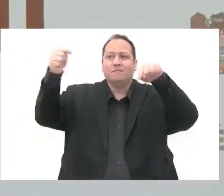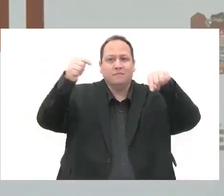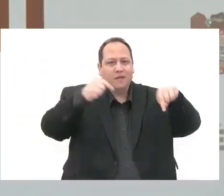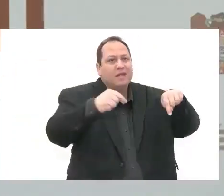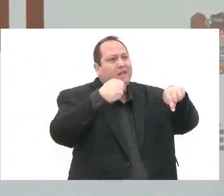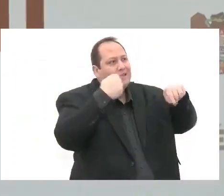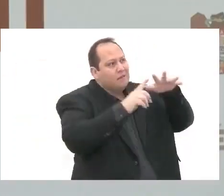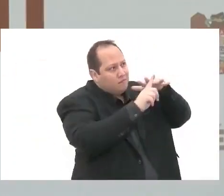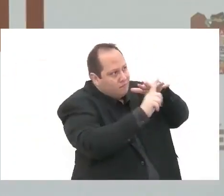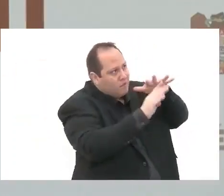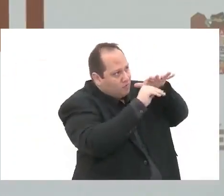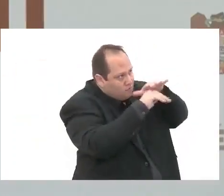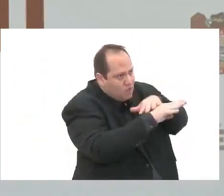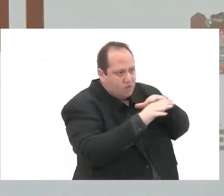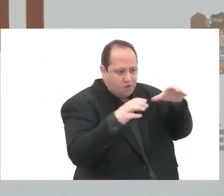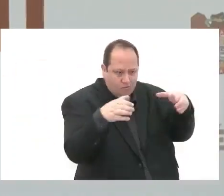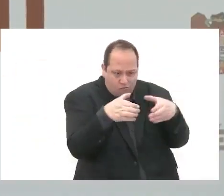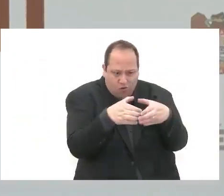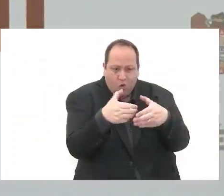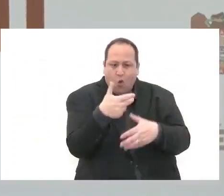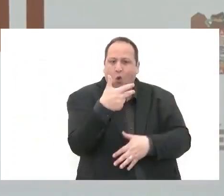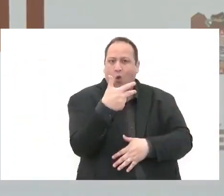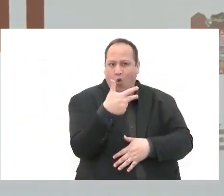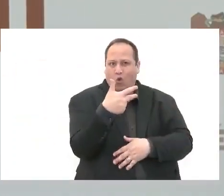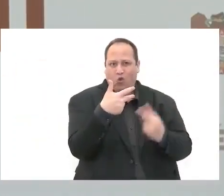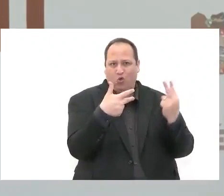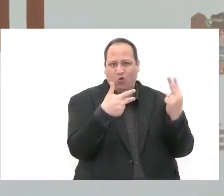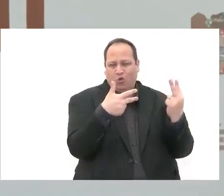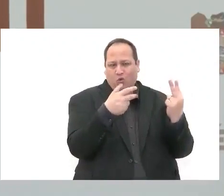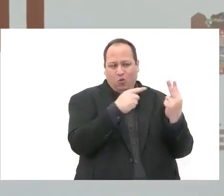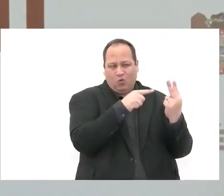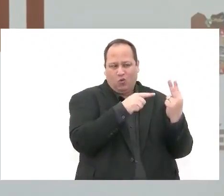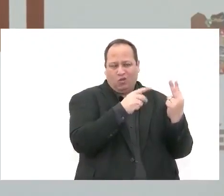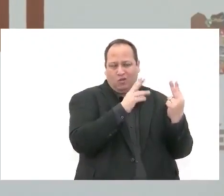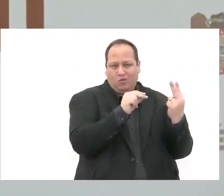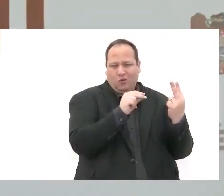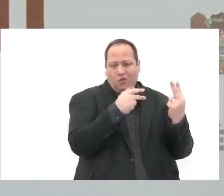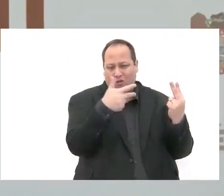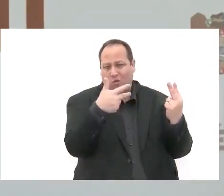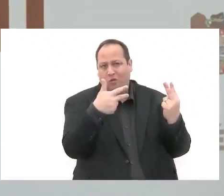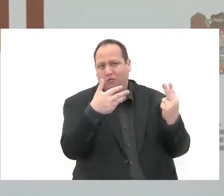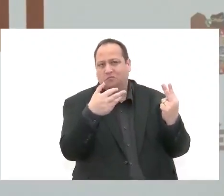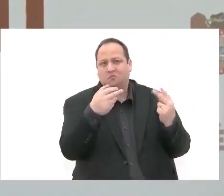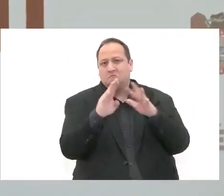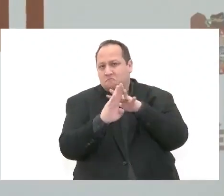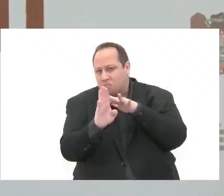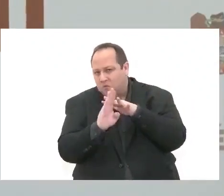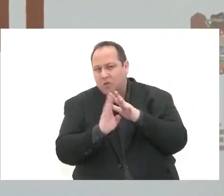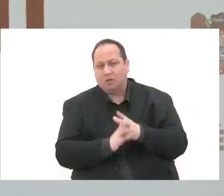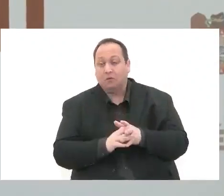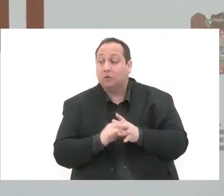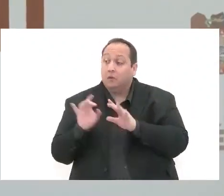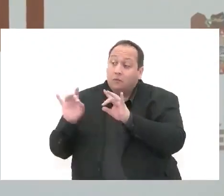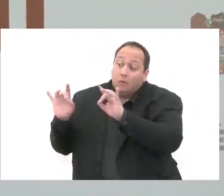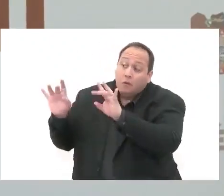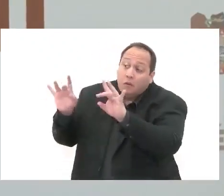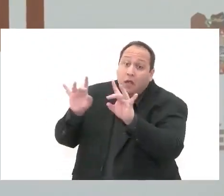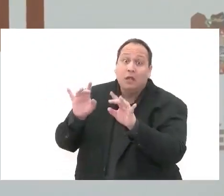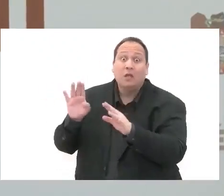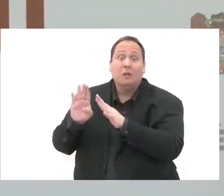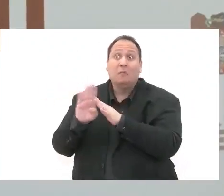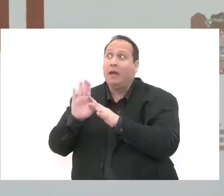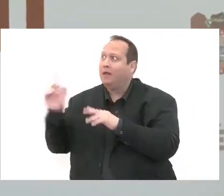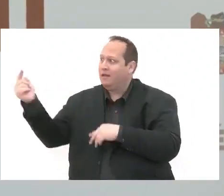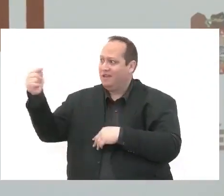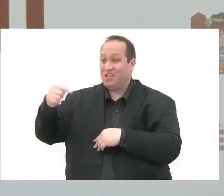de cruzar a los Estados a los Estados Unidos Es importante saber además que la condición de ser migrante